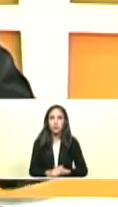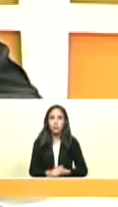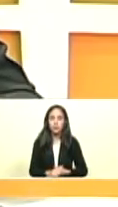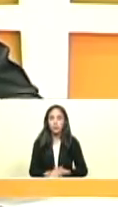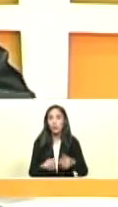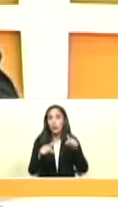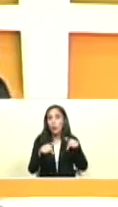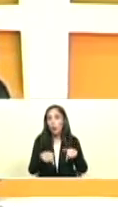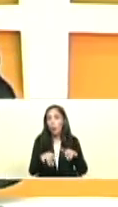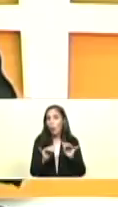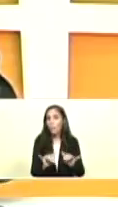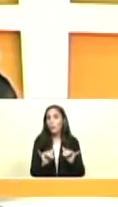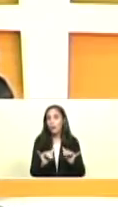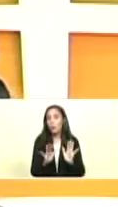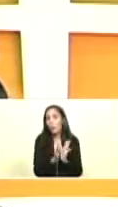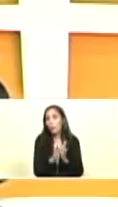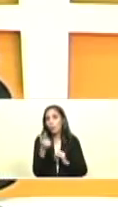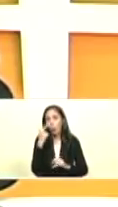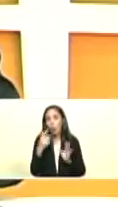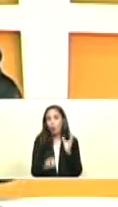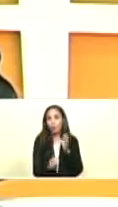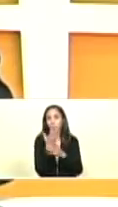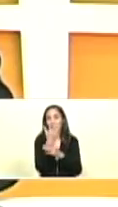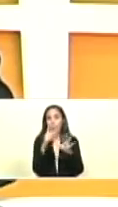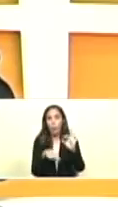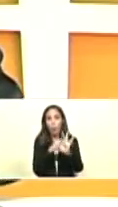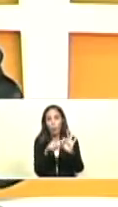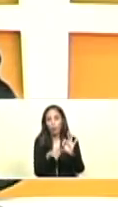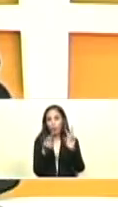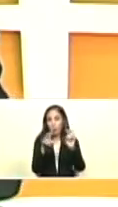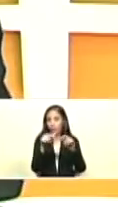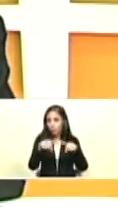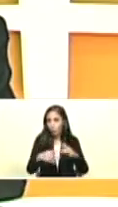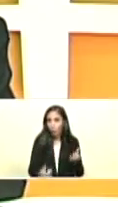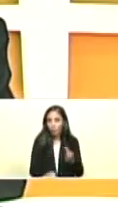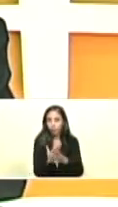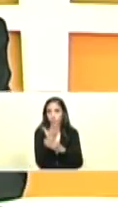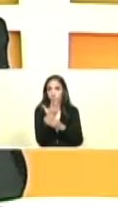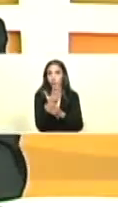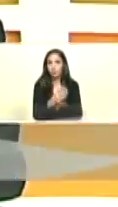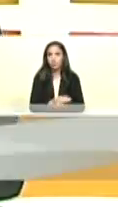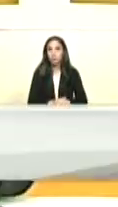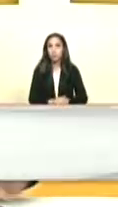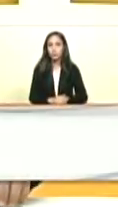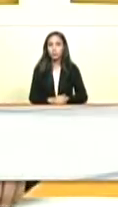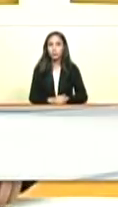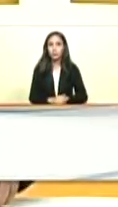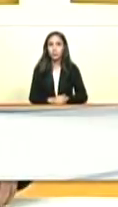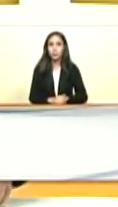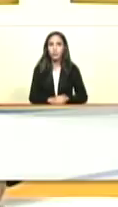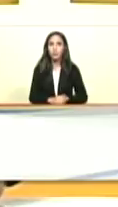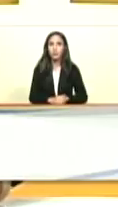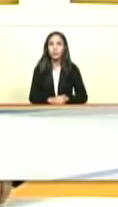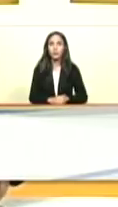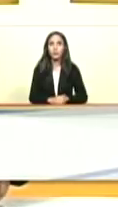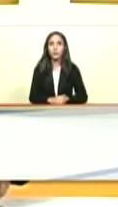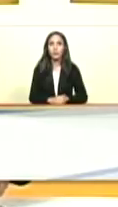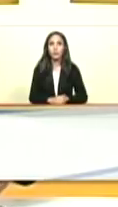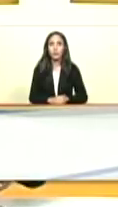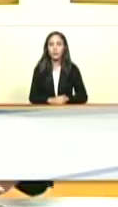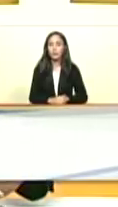está naciendo el niño feliz, el Petro, la criptomoneda.